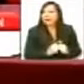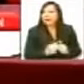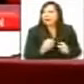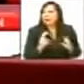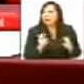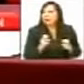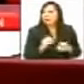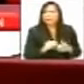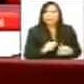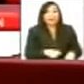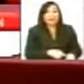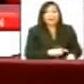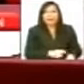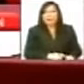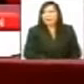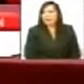tema grandísimo.